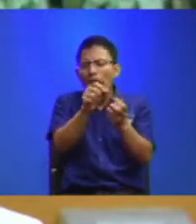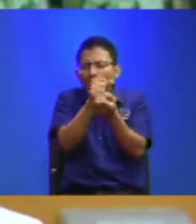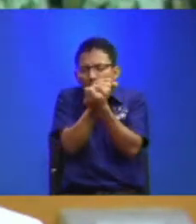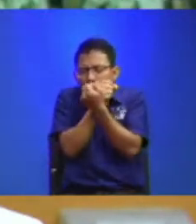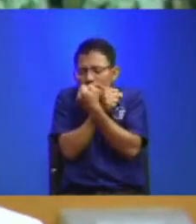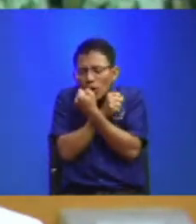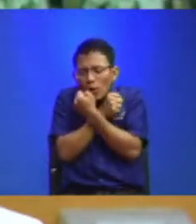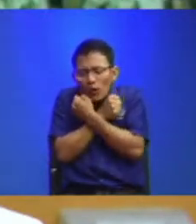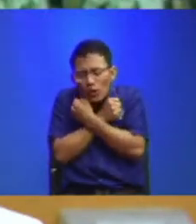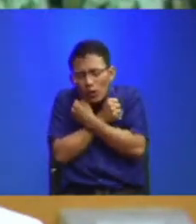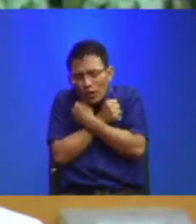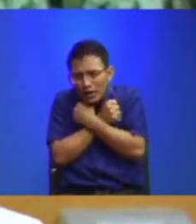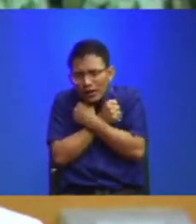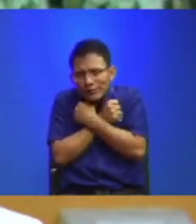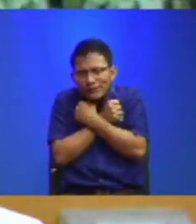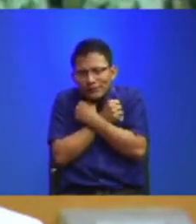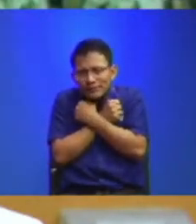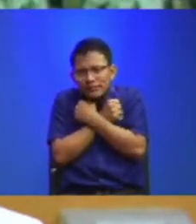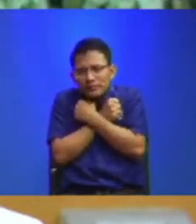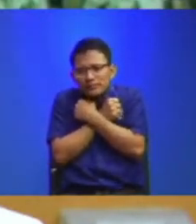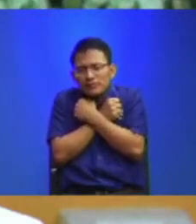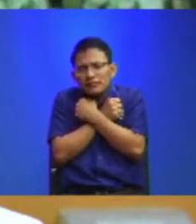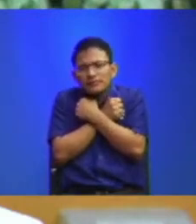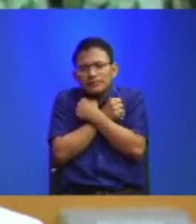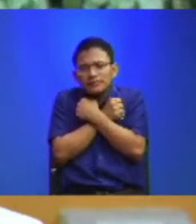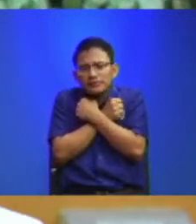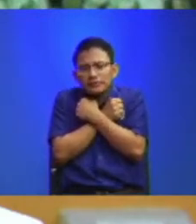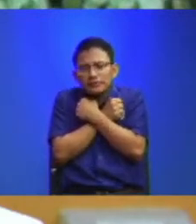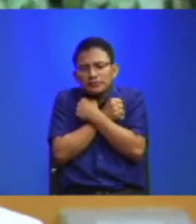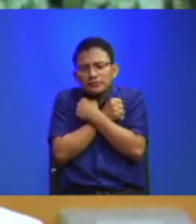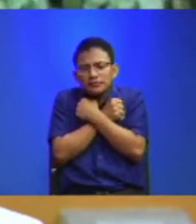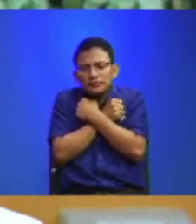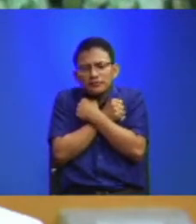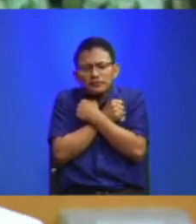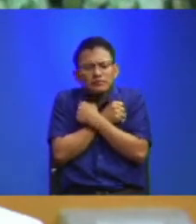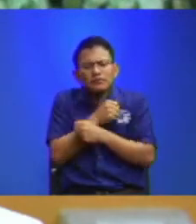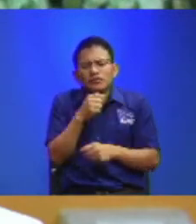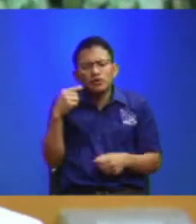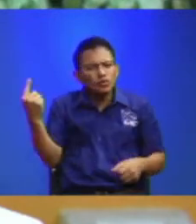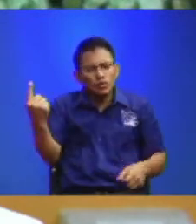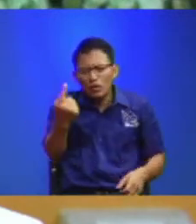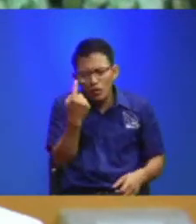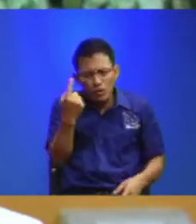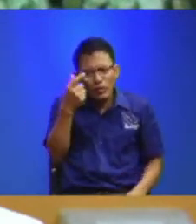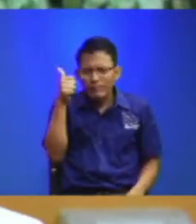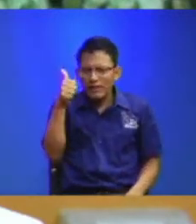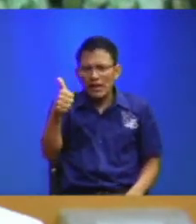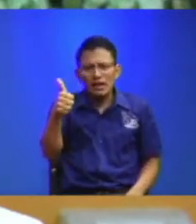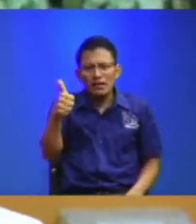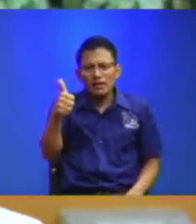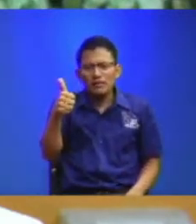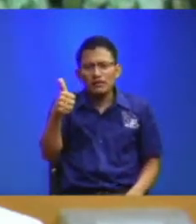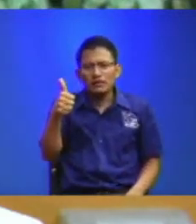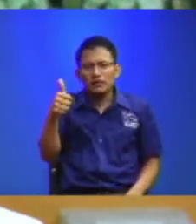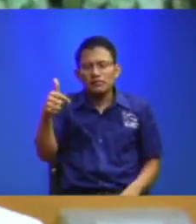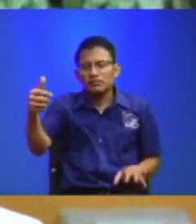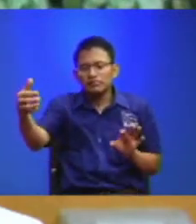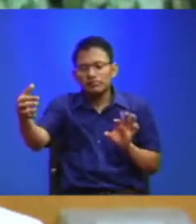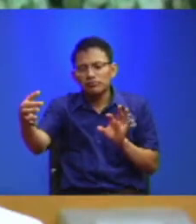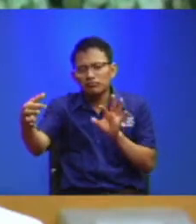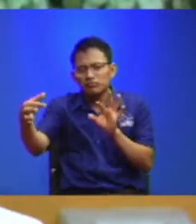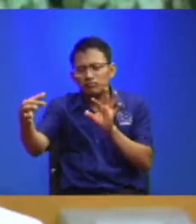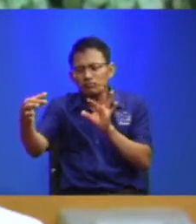haya ninguna cosa que se oponga a ello, que podría ser un gran listado